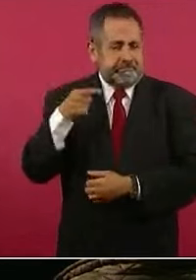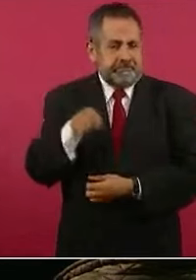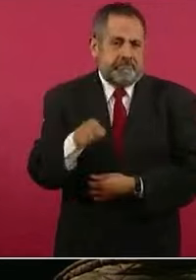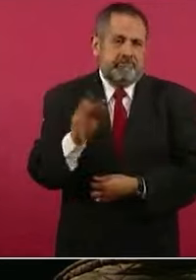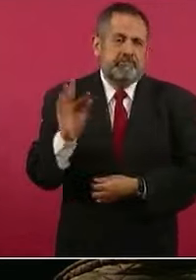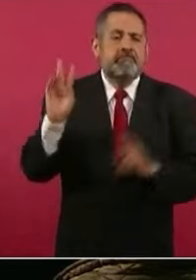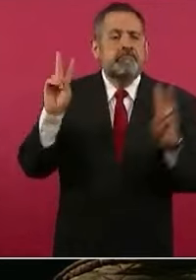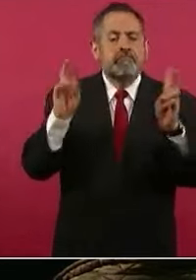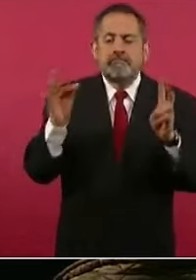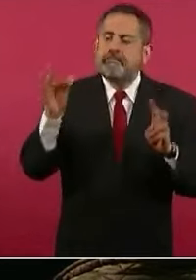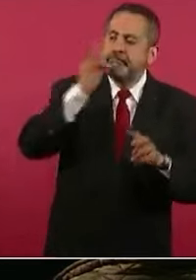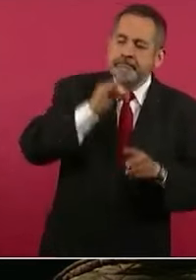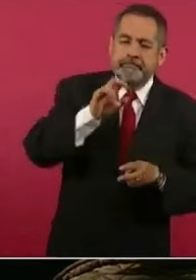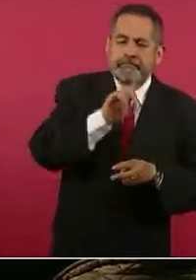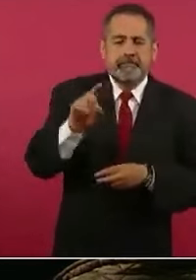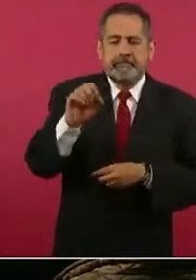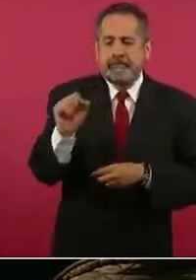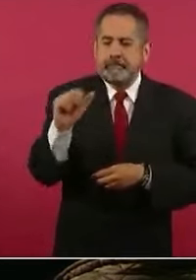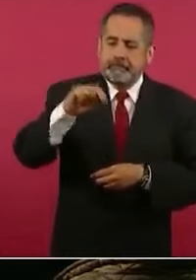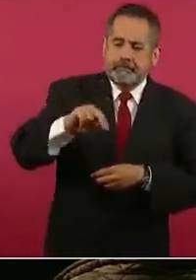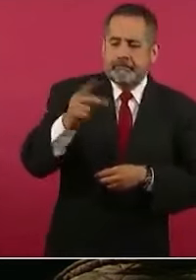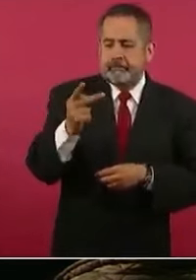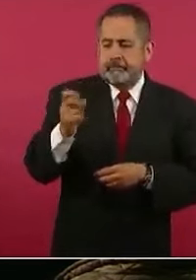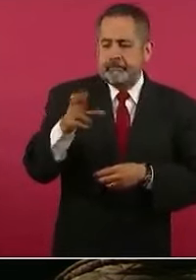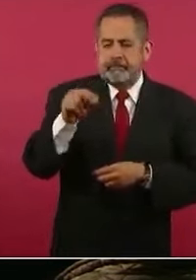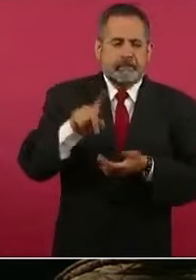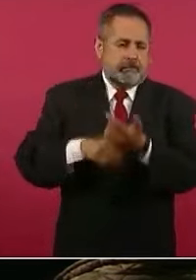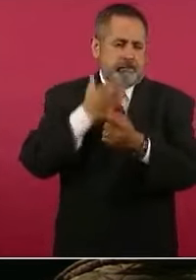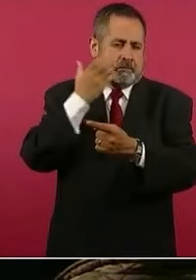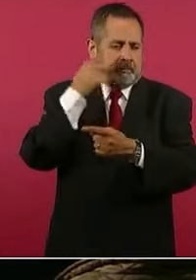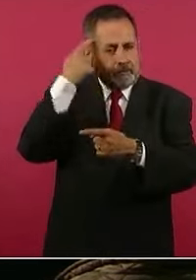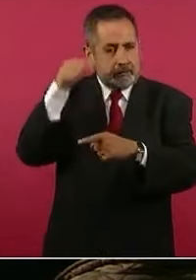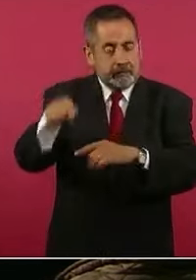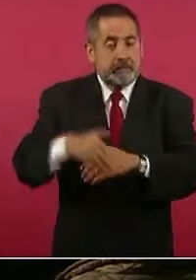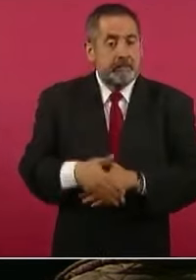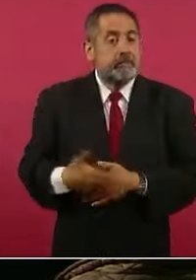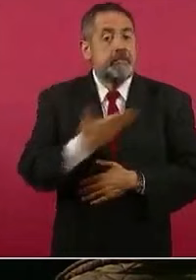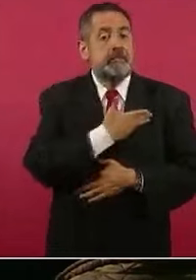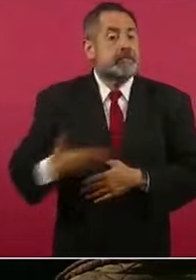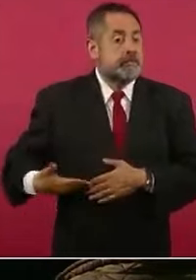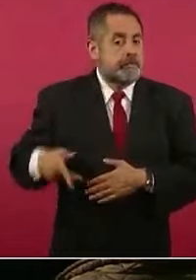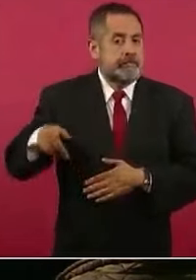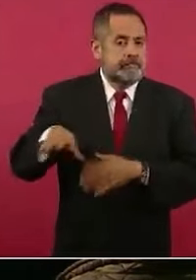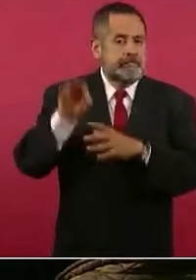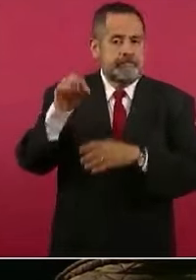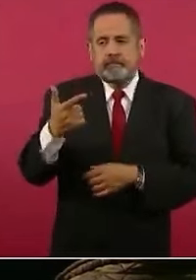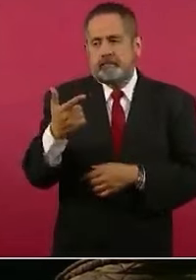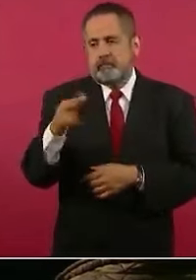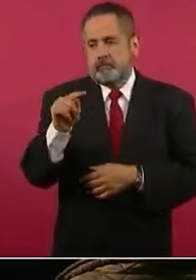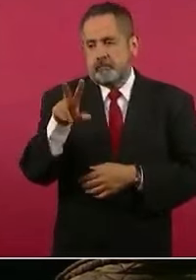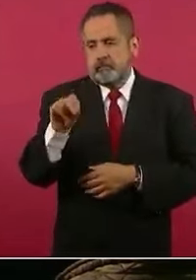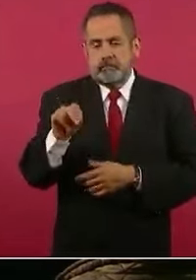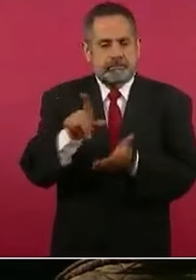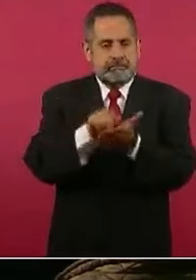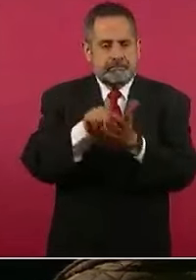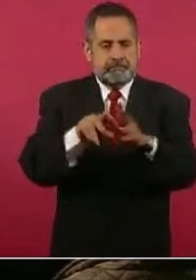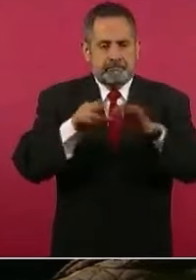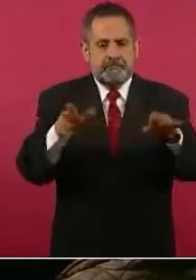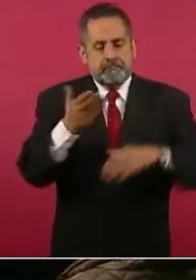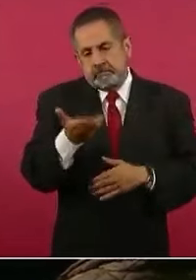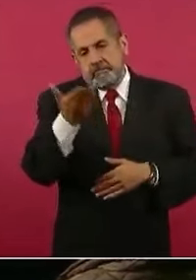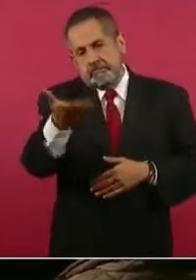las fiestas de San Pedro, las más populares de la región. El presidente electo, Gustavo Petro, escribió en Twitter: le